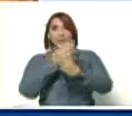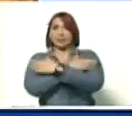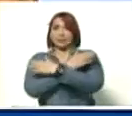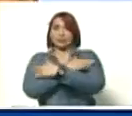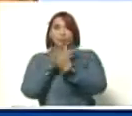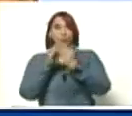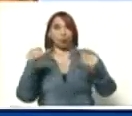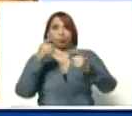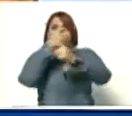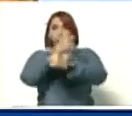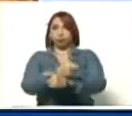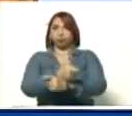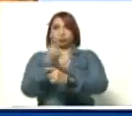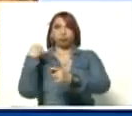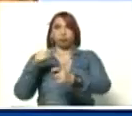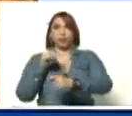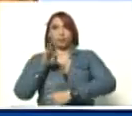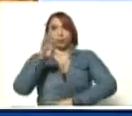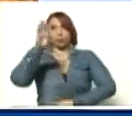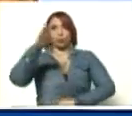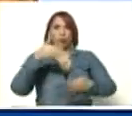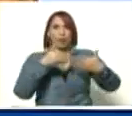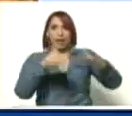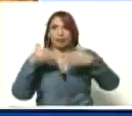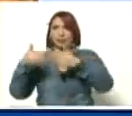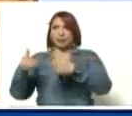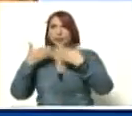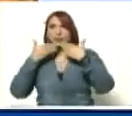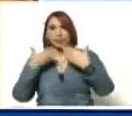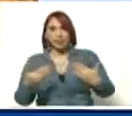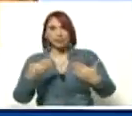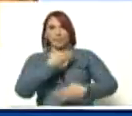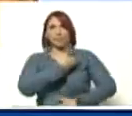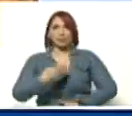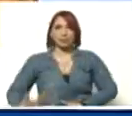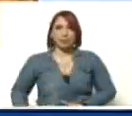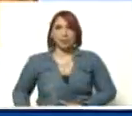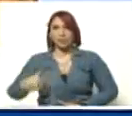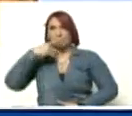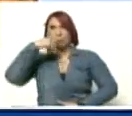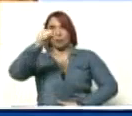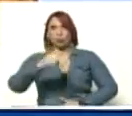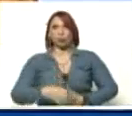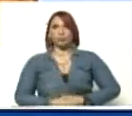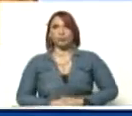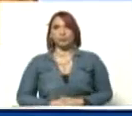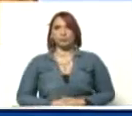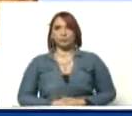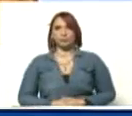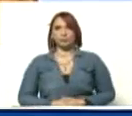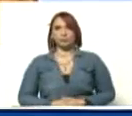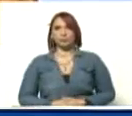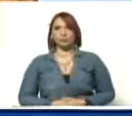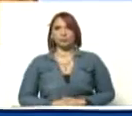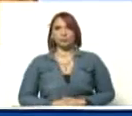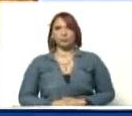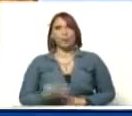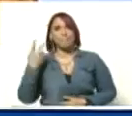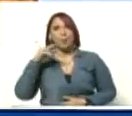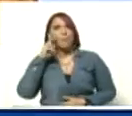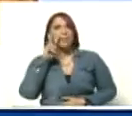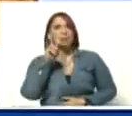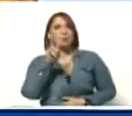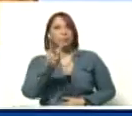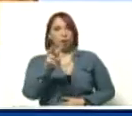que tienen su futuro garantizado. Gracias al presidente Nicolás Maduro, bueno, por esta perspectiva de